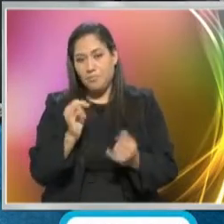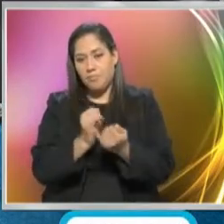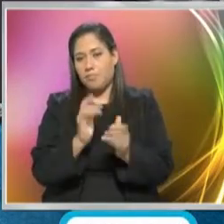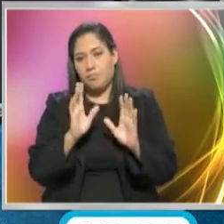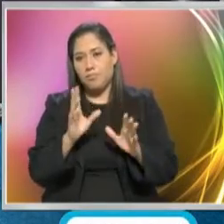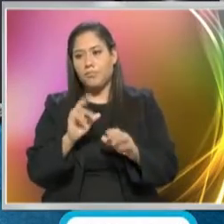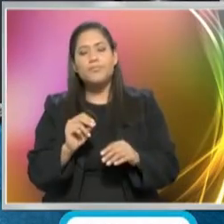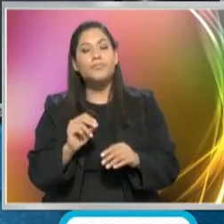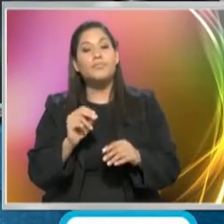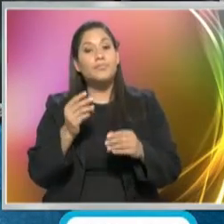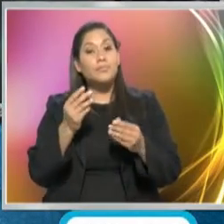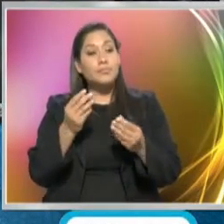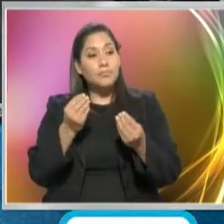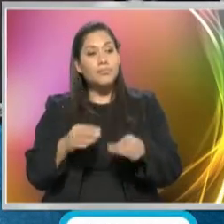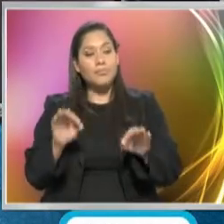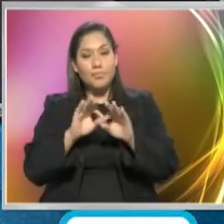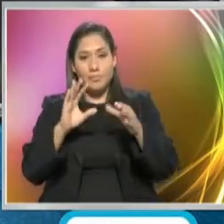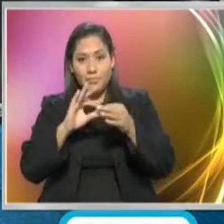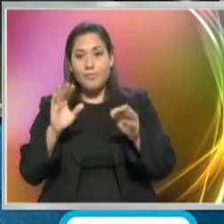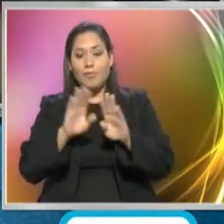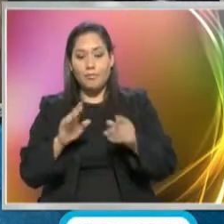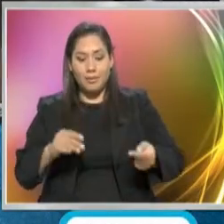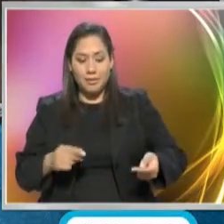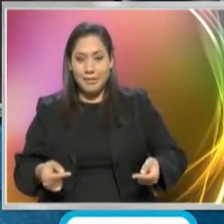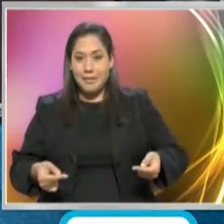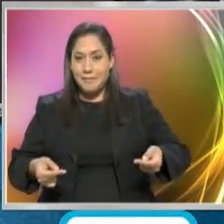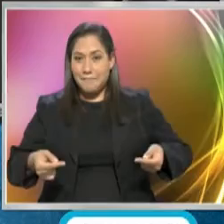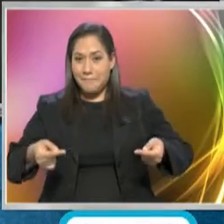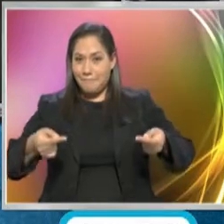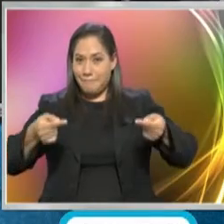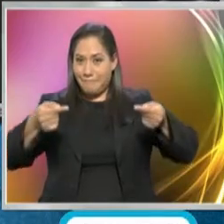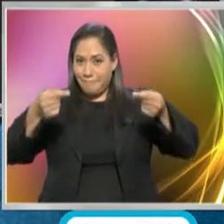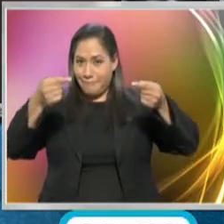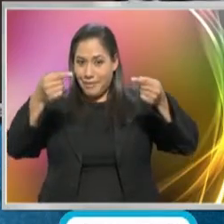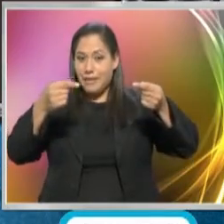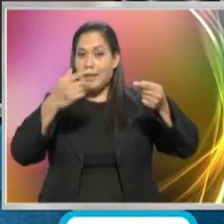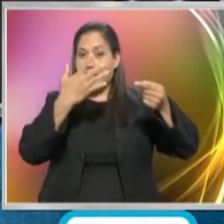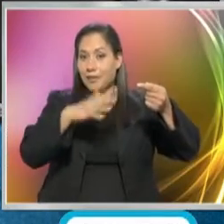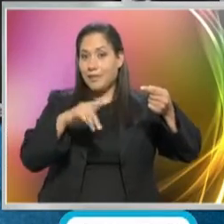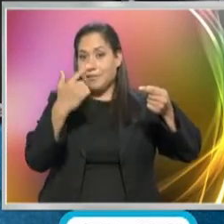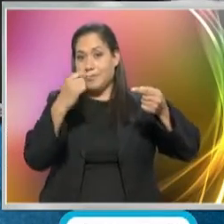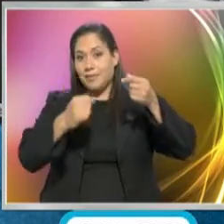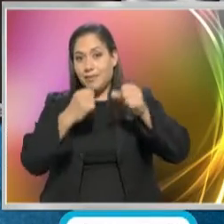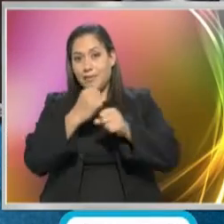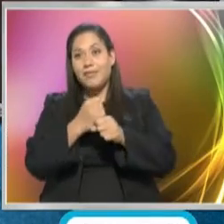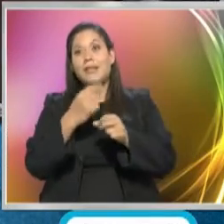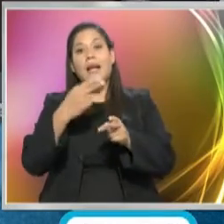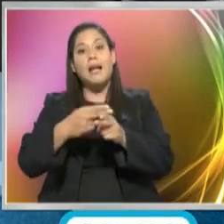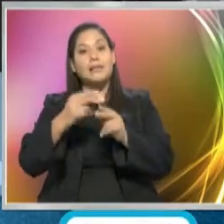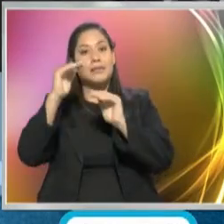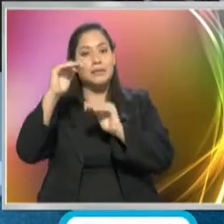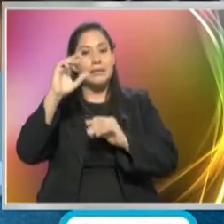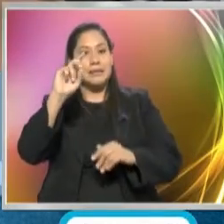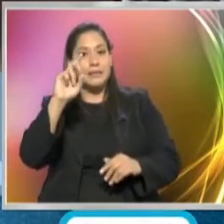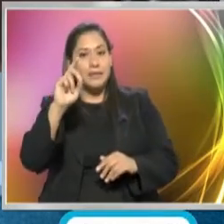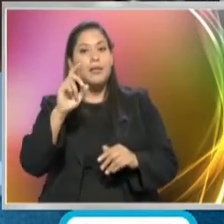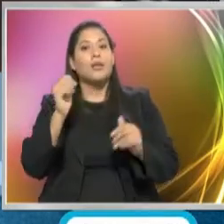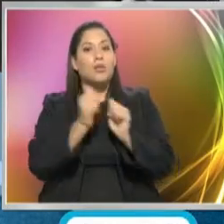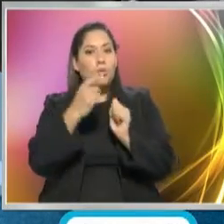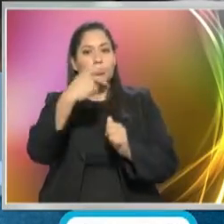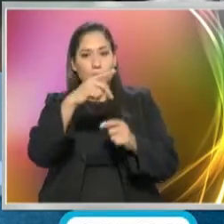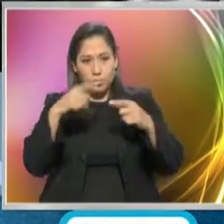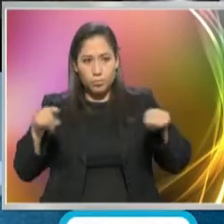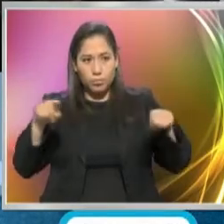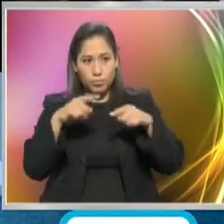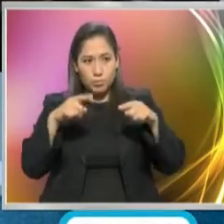que recalcar es justo el haber crecido desde los 10, 12 años hasta casi los 30, con la música de Timbiriche,